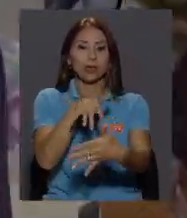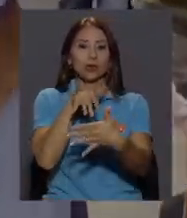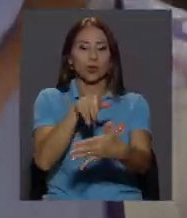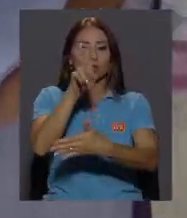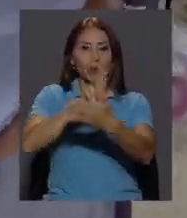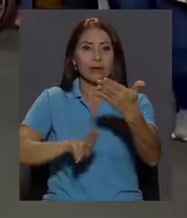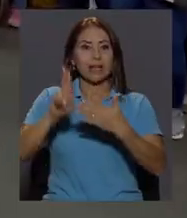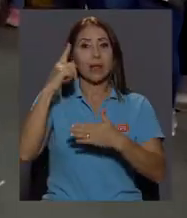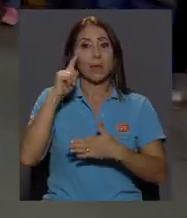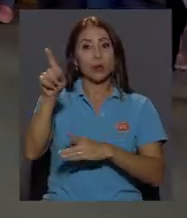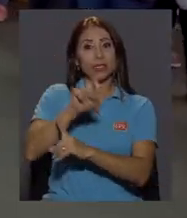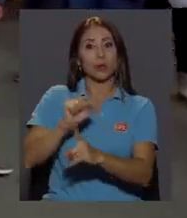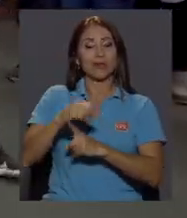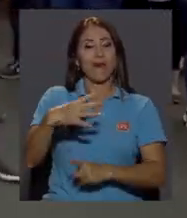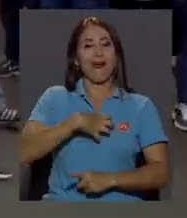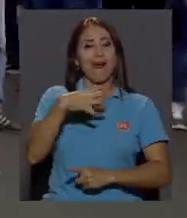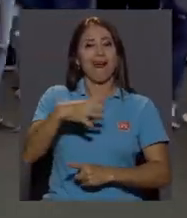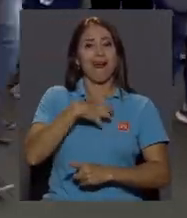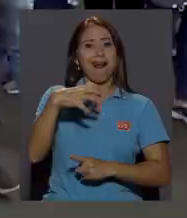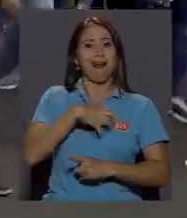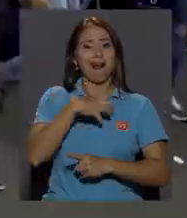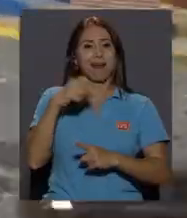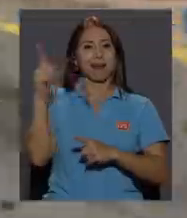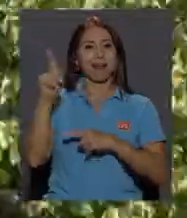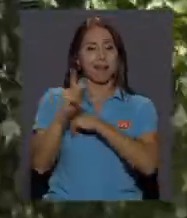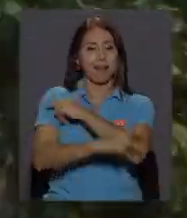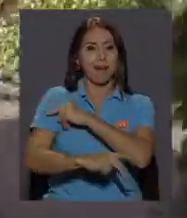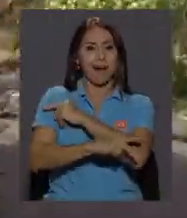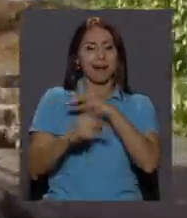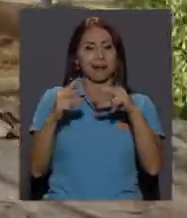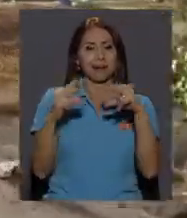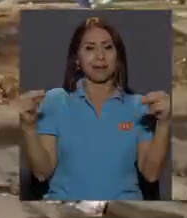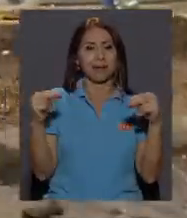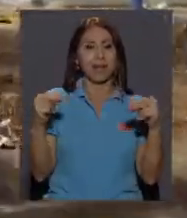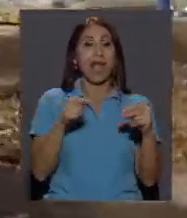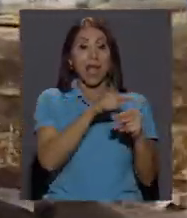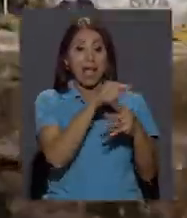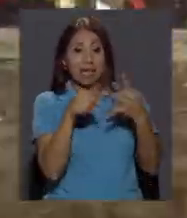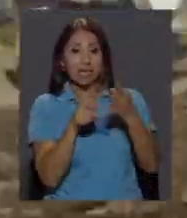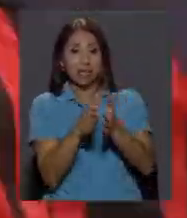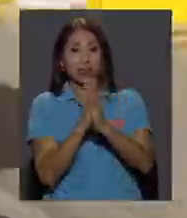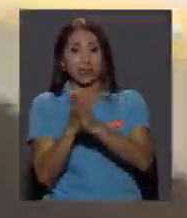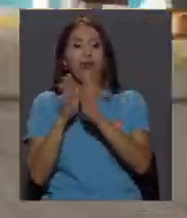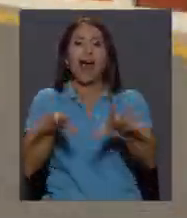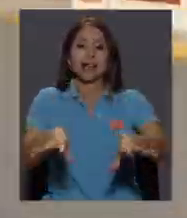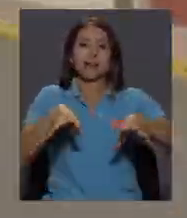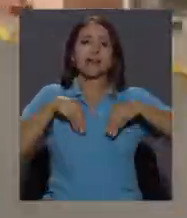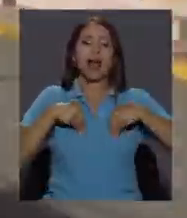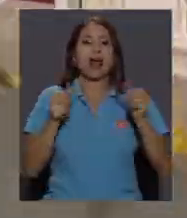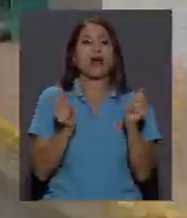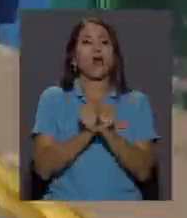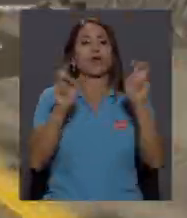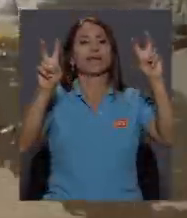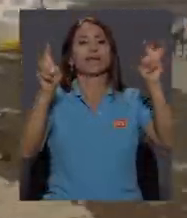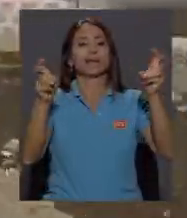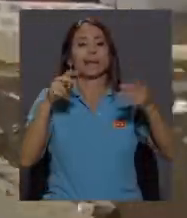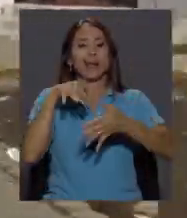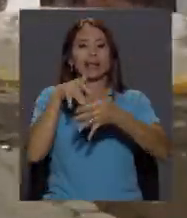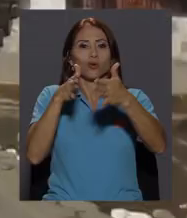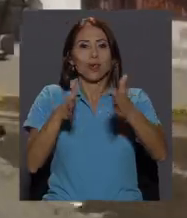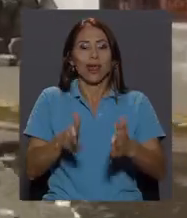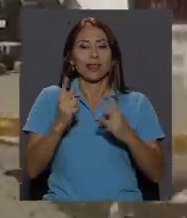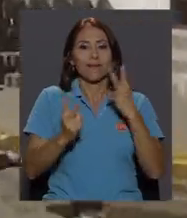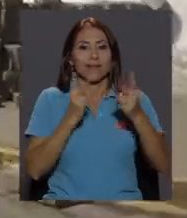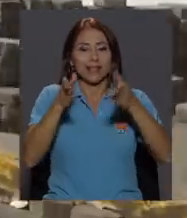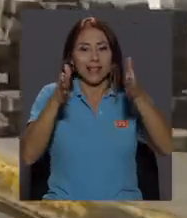estudios debido al clima de protesta que vive el país del norte. Las solicitudes fueron aceptadas por medio de la modalidad de estudiante